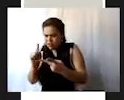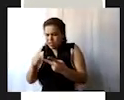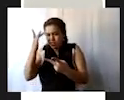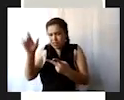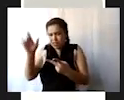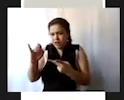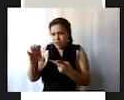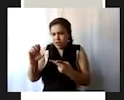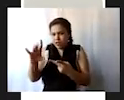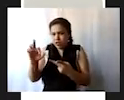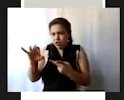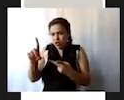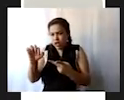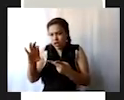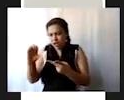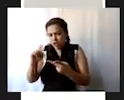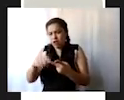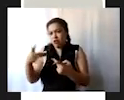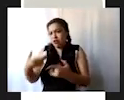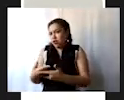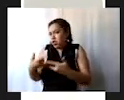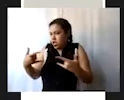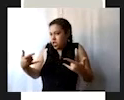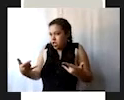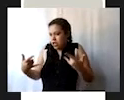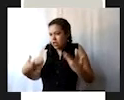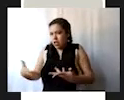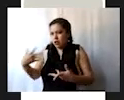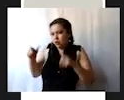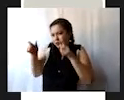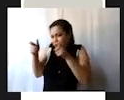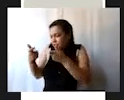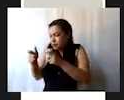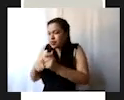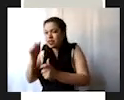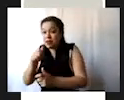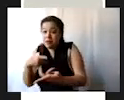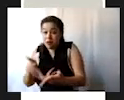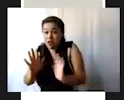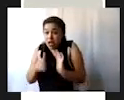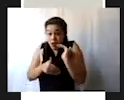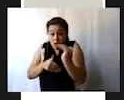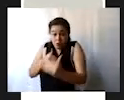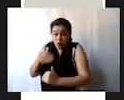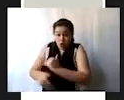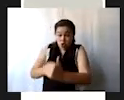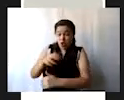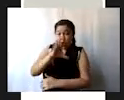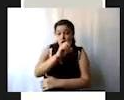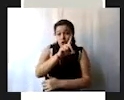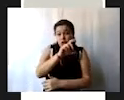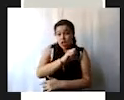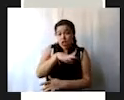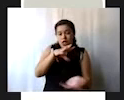Francisco del Rincón, son municipios históricamente muy pequeños, pero que ya traen un proceso de alineación con la Agenda 2030